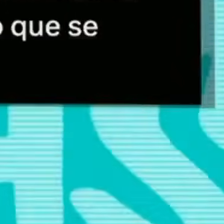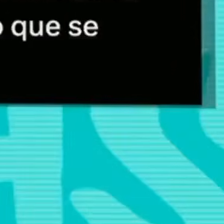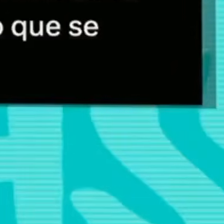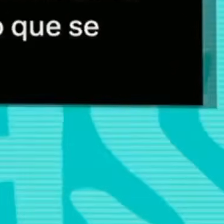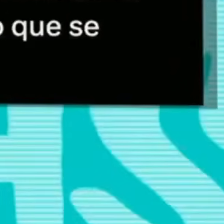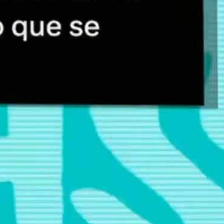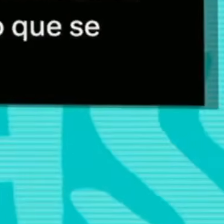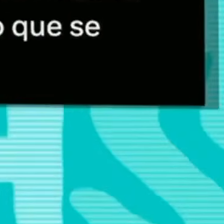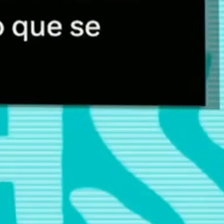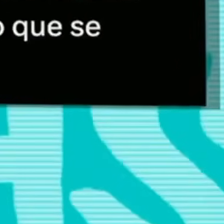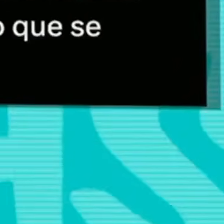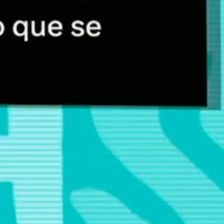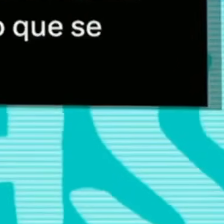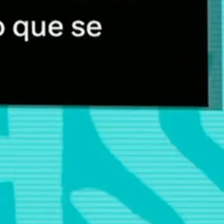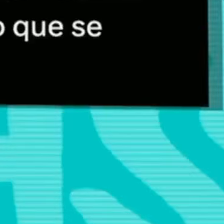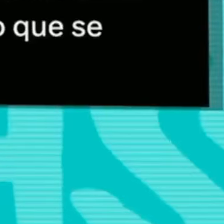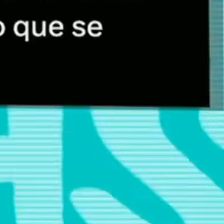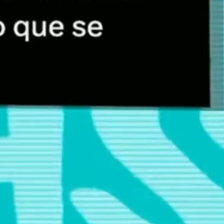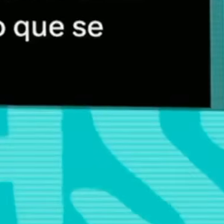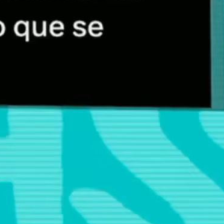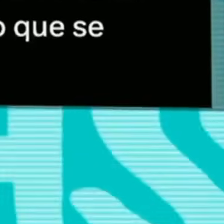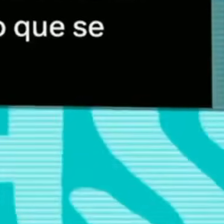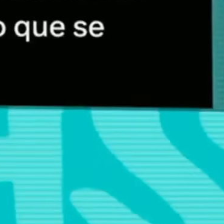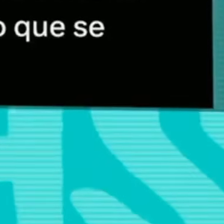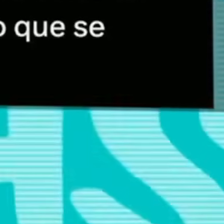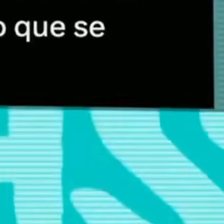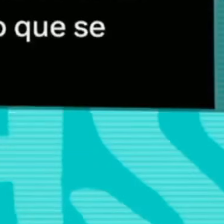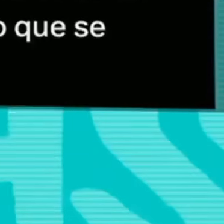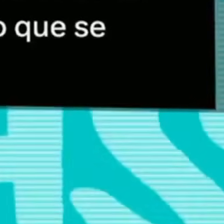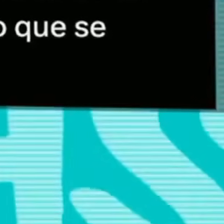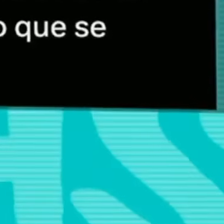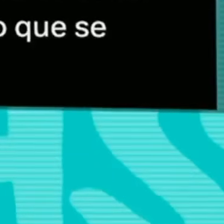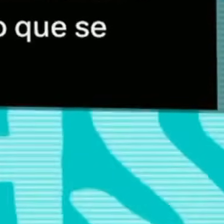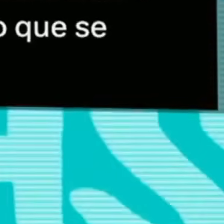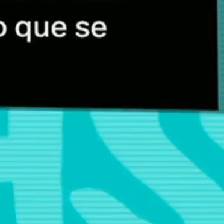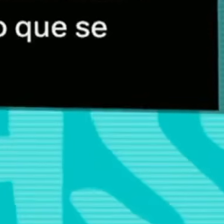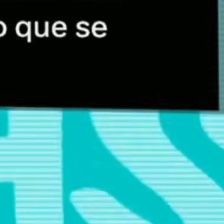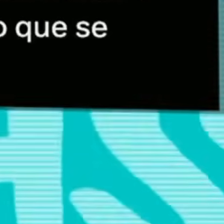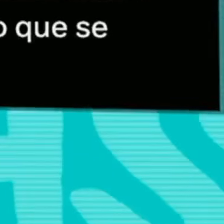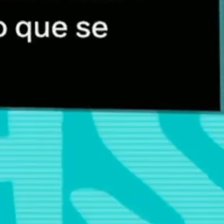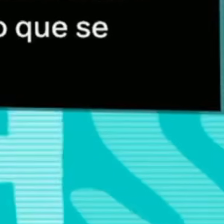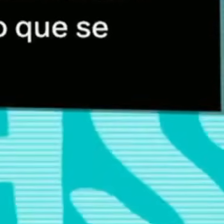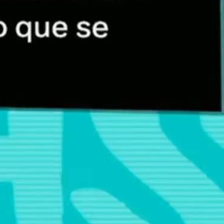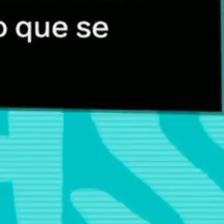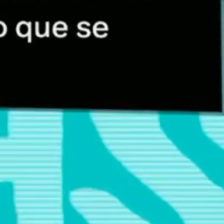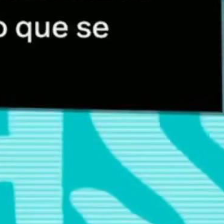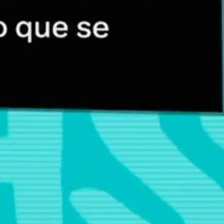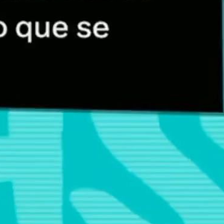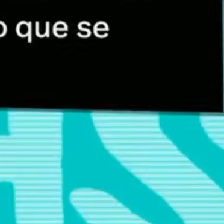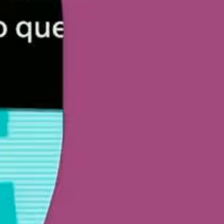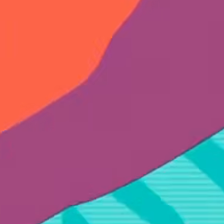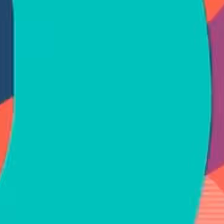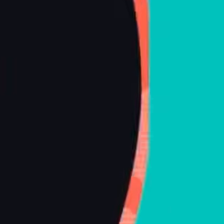El lunes 23 de febrero, la Secretaría de Relaciones Exteriores informó que no se tienen reportes de personas extranjeras cuya integridad física se